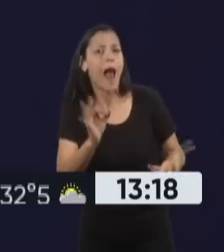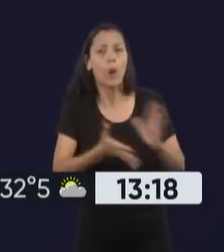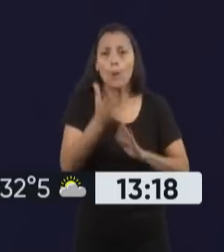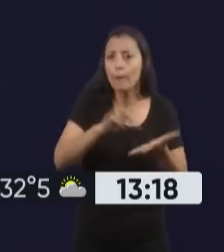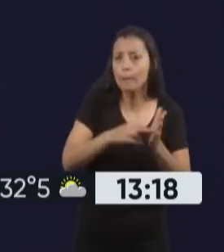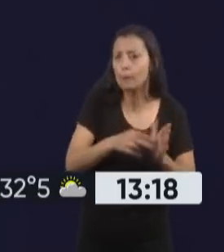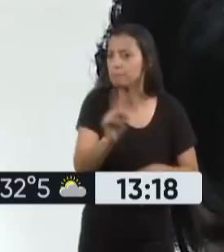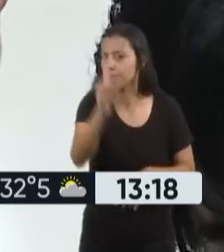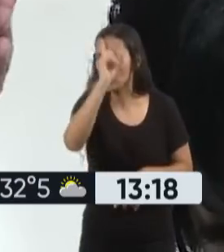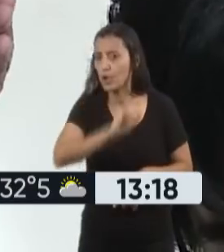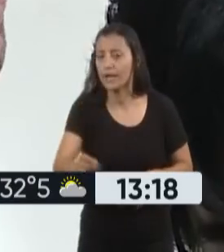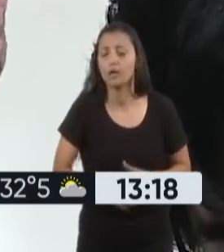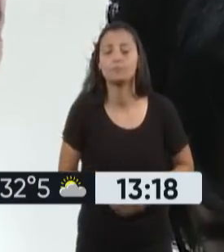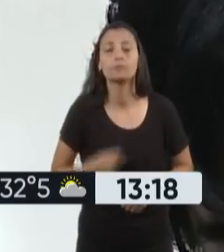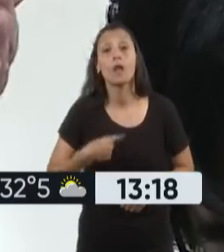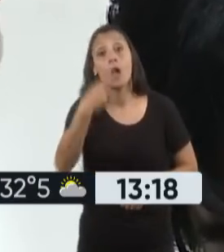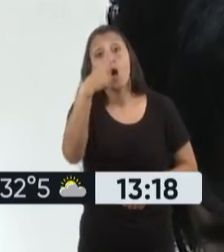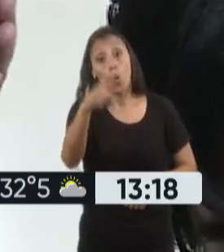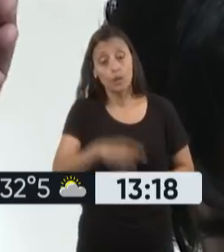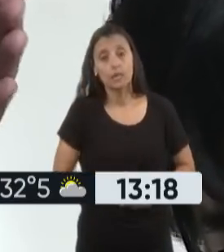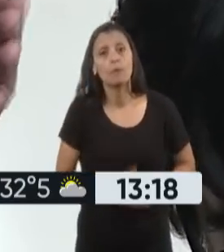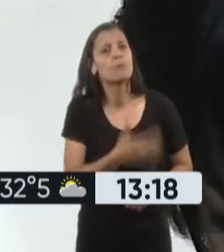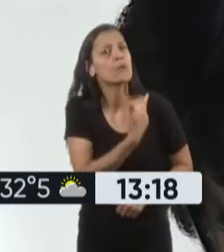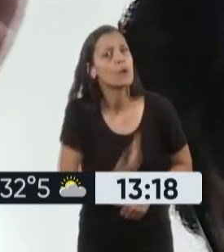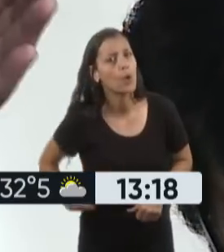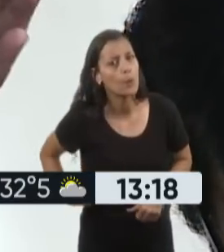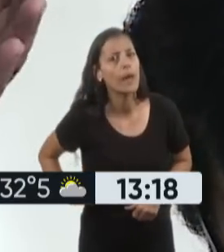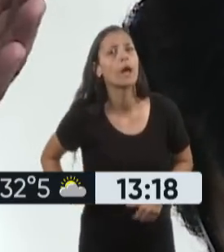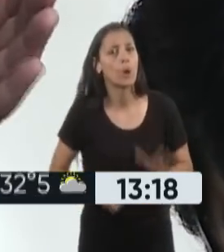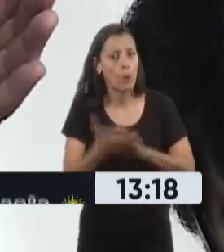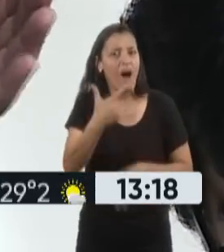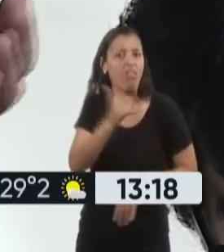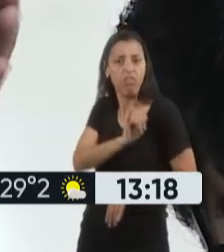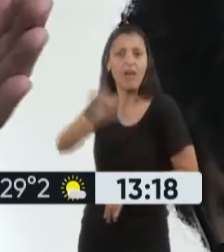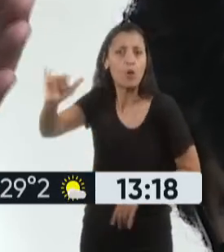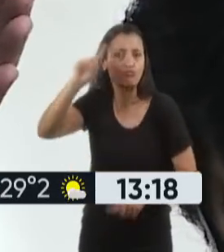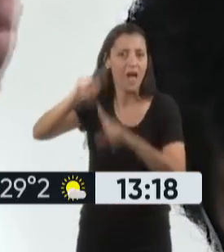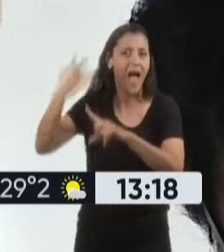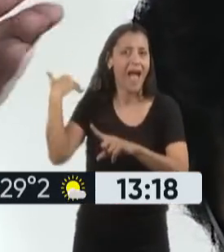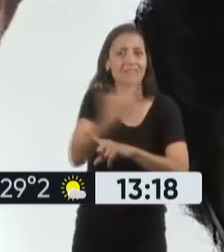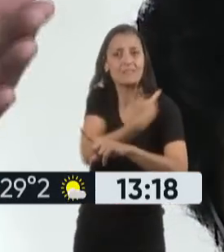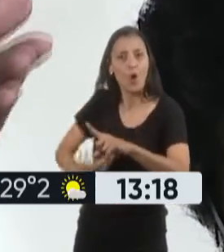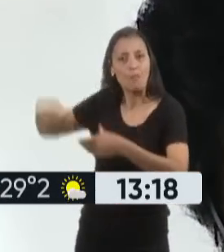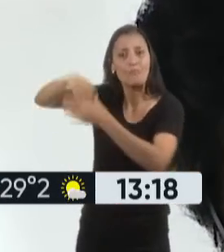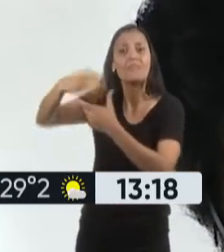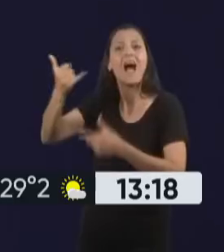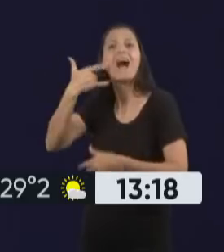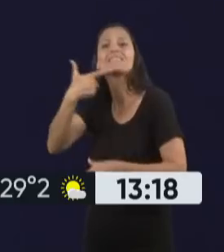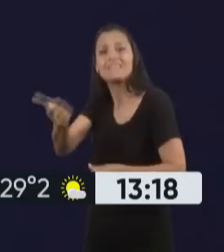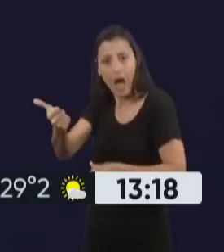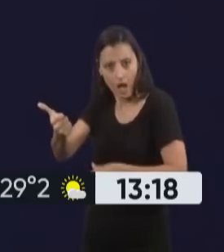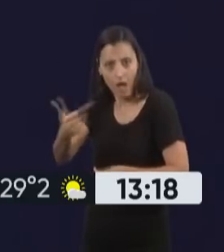con eso. Y por último, si el gobierno va a denunciar a la administración anterior a propósito del manejo de AISA.